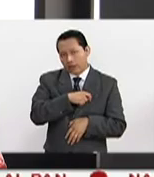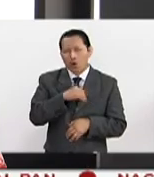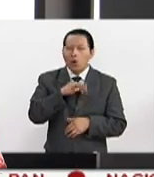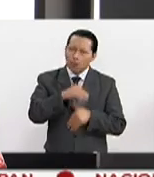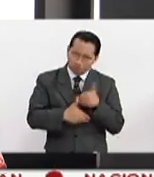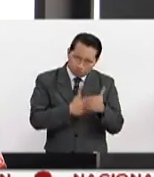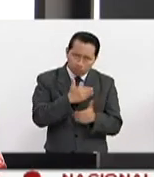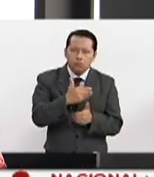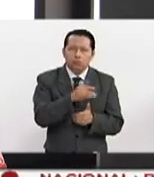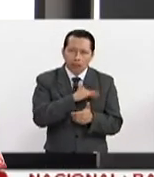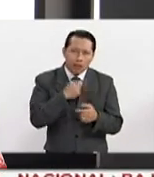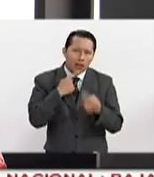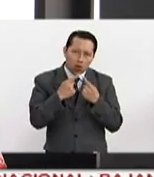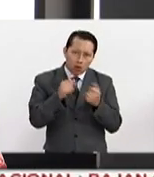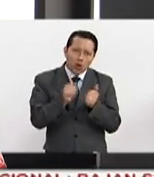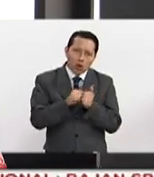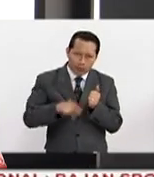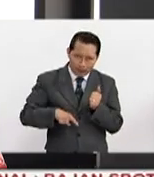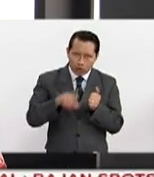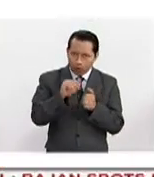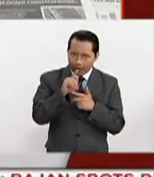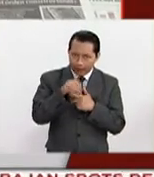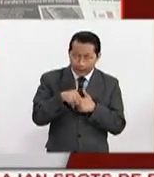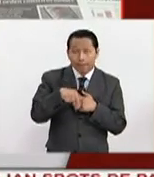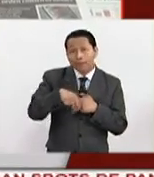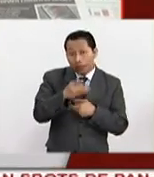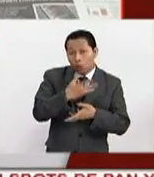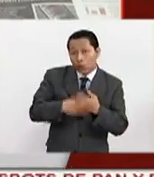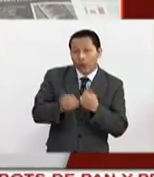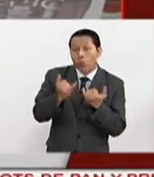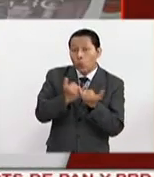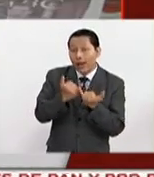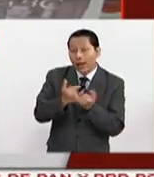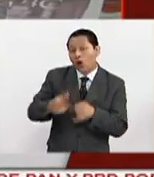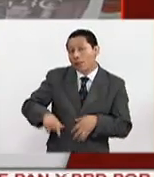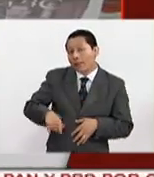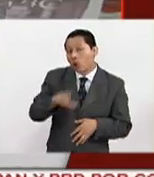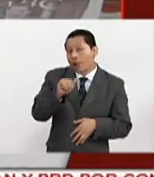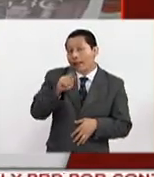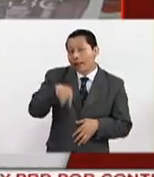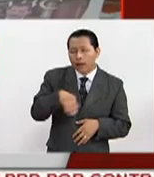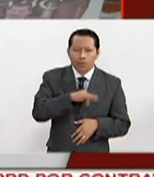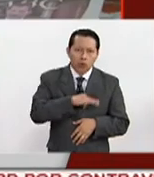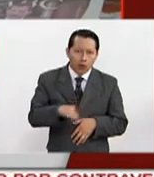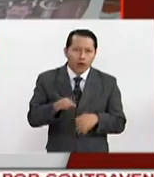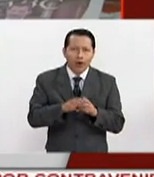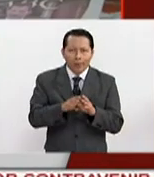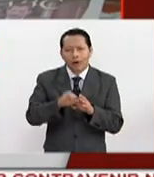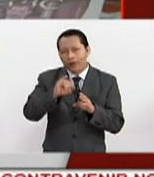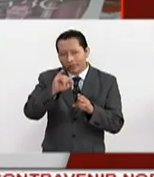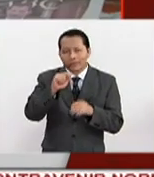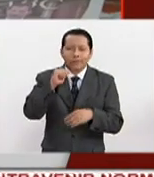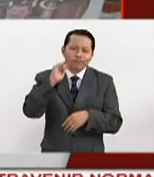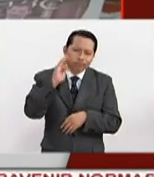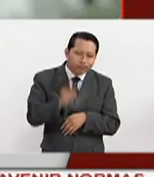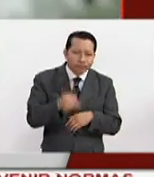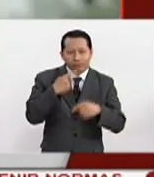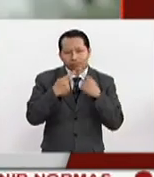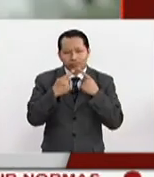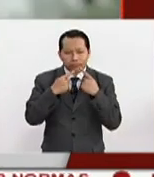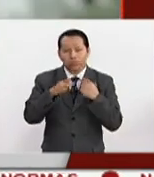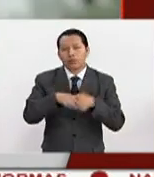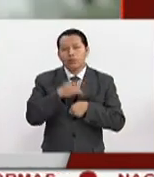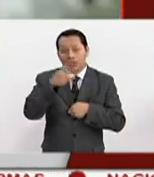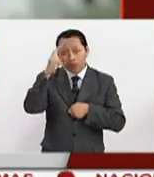dialogar con el gobierno catalán, sino que también el mismo gobierno catalán esté dispuesto a negociar y que están dispuestos a ceder. Hay que recordar que pues